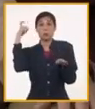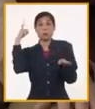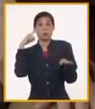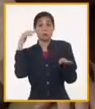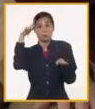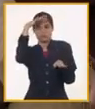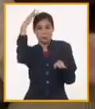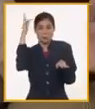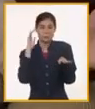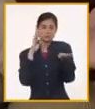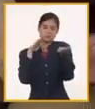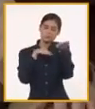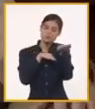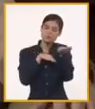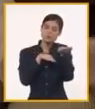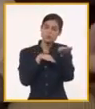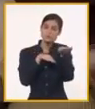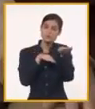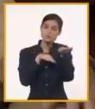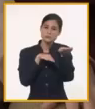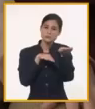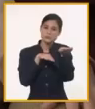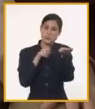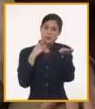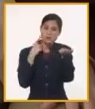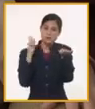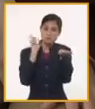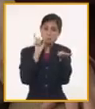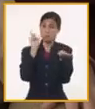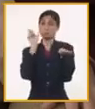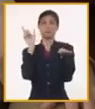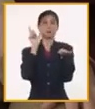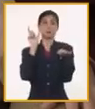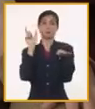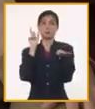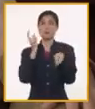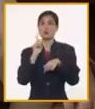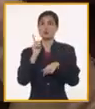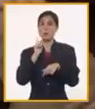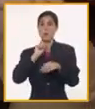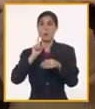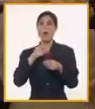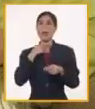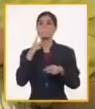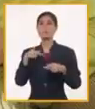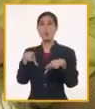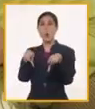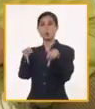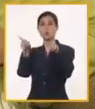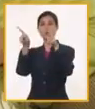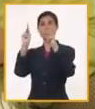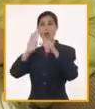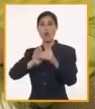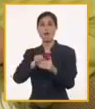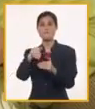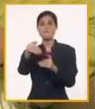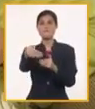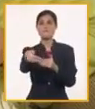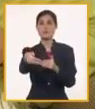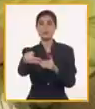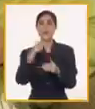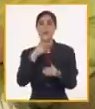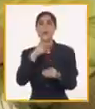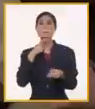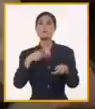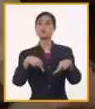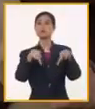y no, me doy cuenta que no. Enfrente de donde estaba hoy el hotel Coiba, sí,